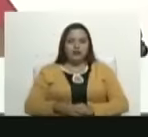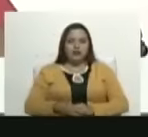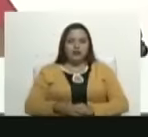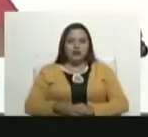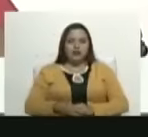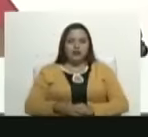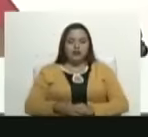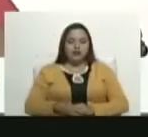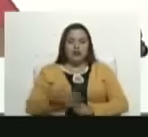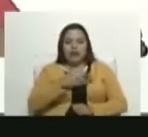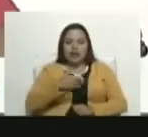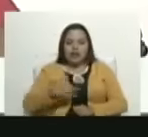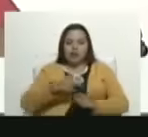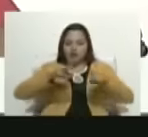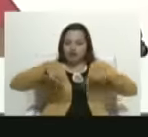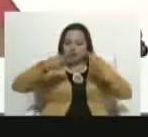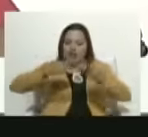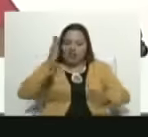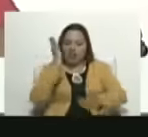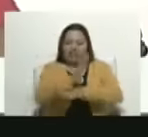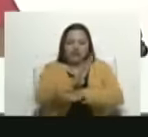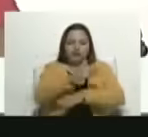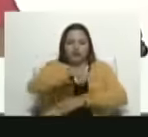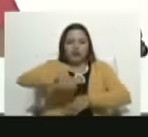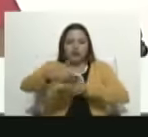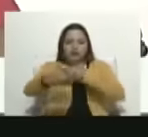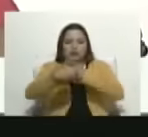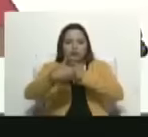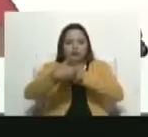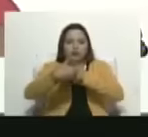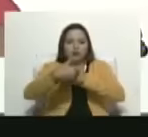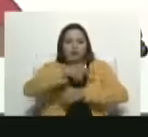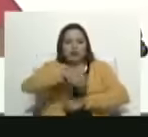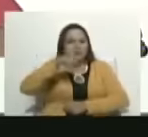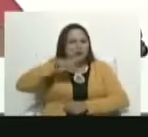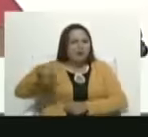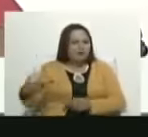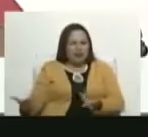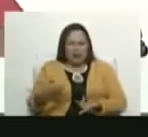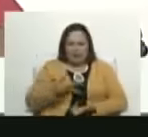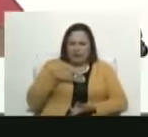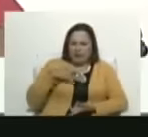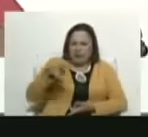renovar las sanciones contra nuestro pueblo, contra nuestro país. ¿Qué se cree la Unión Europea?